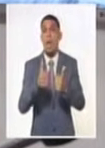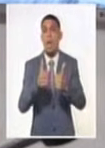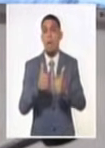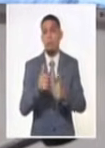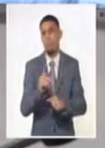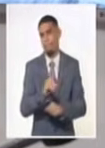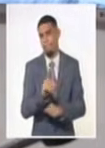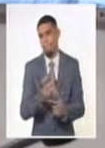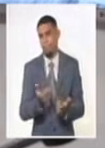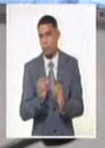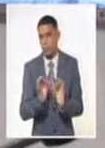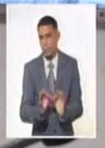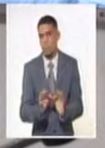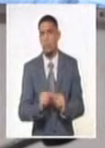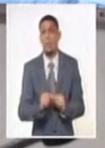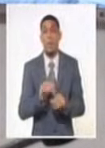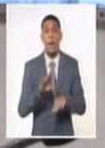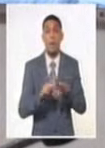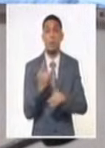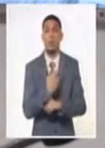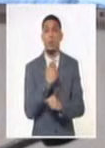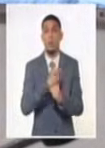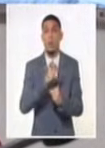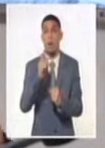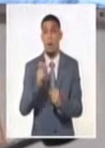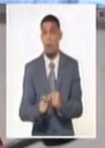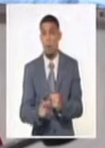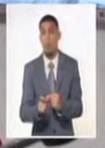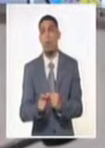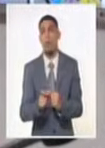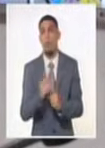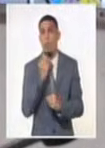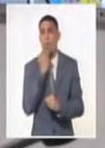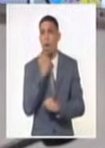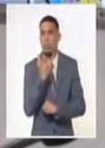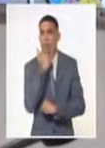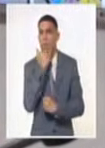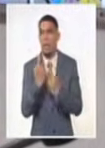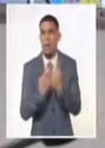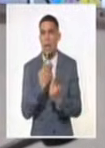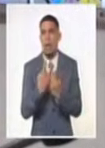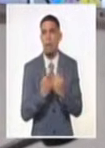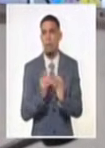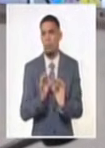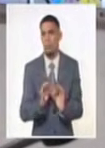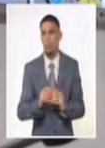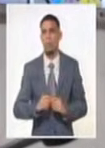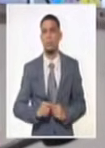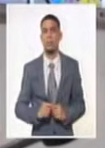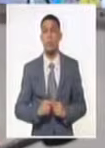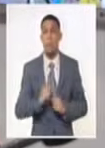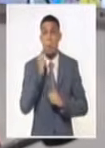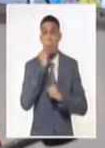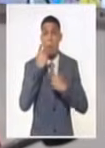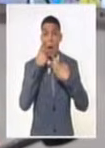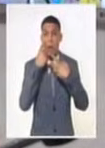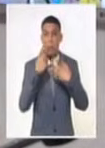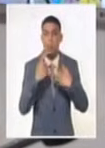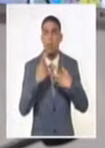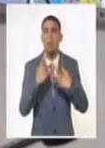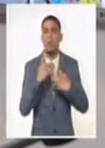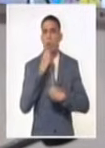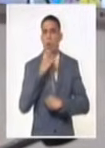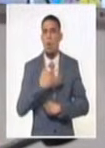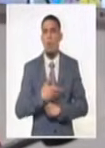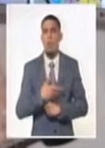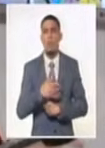veces nosotros somos muy críticos en aquello que no nos está quedando bien, y también yo creo que esa es la convocatoria fundamental en este momento de actualización